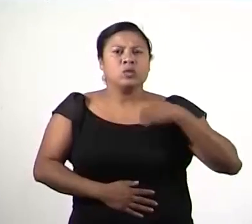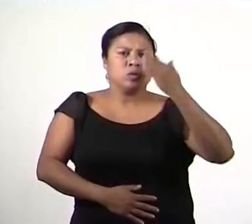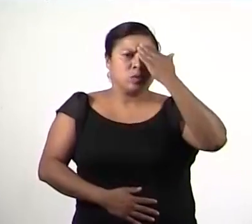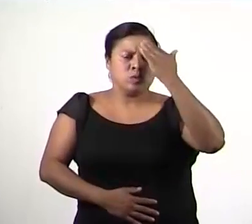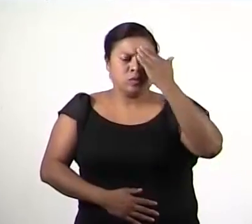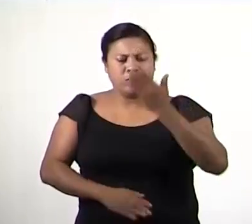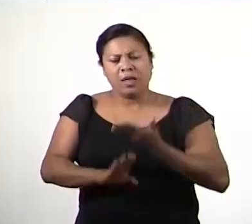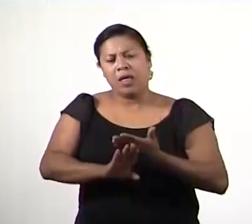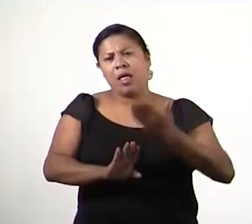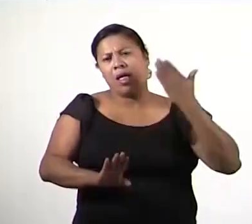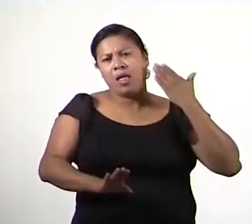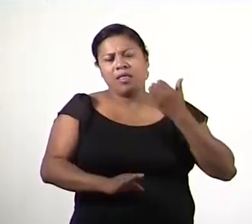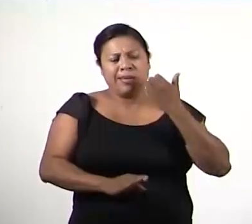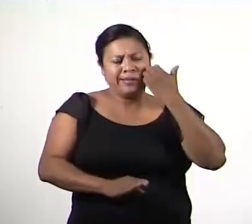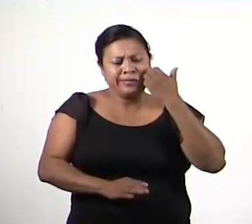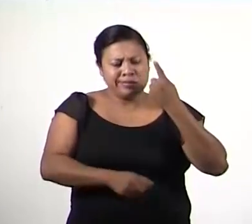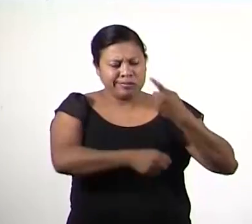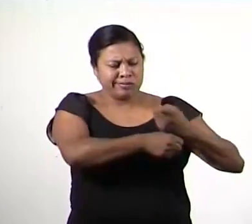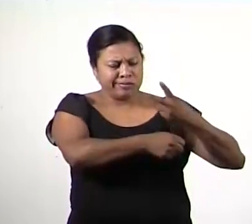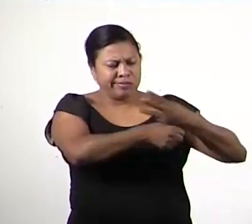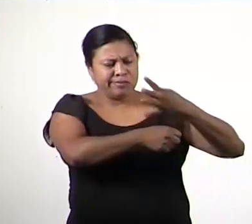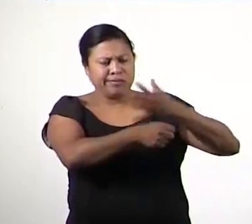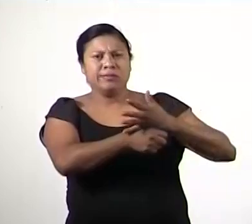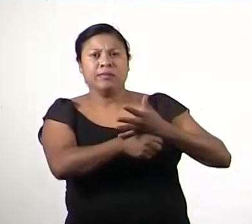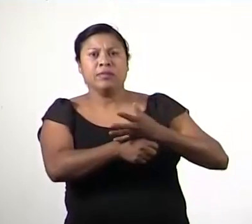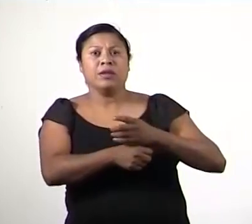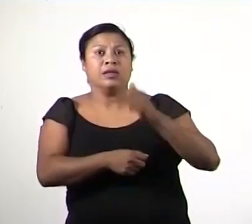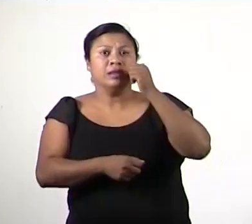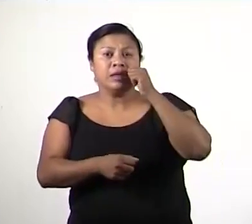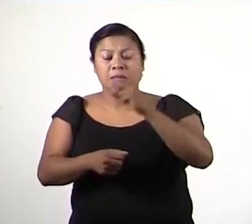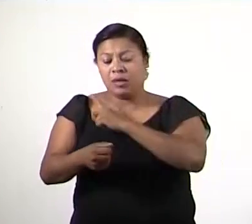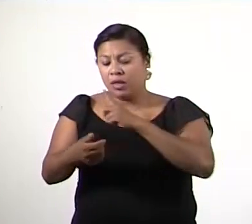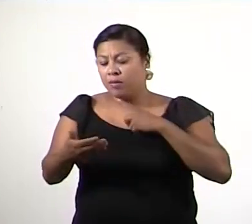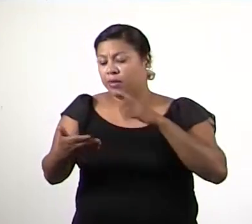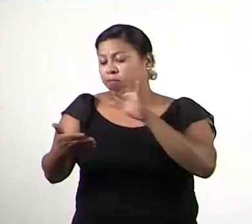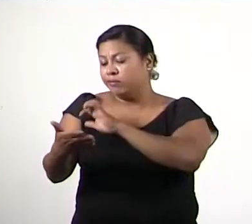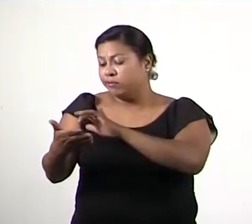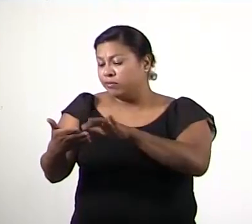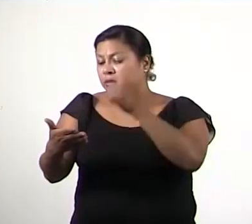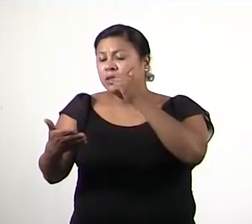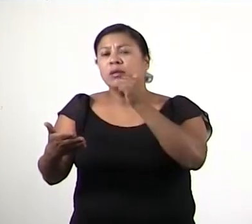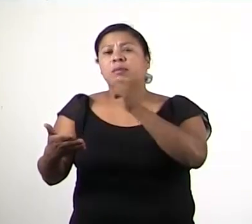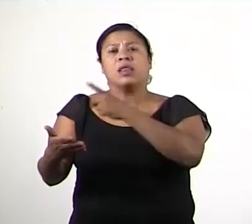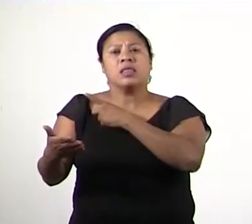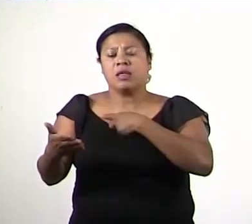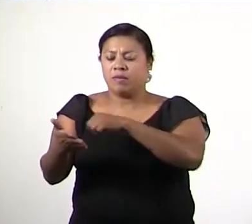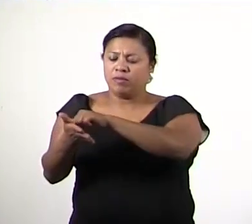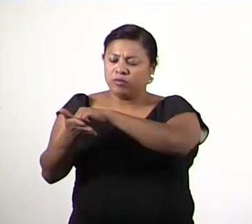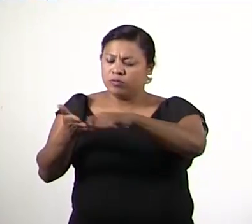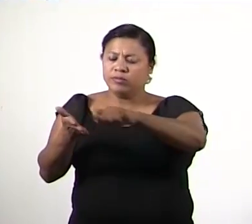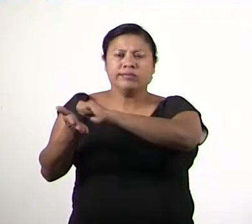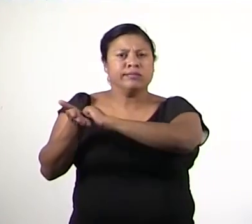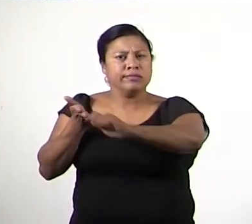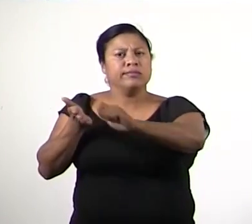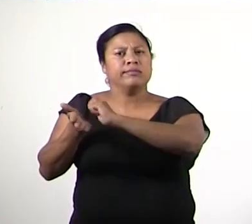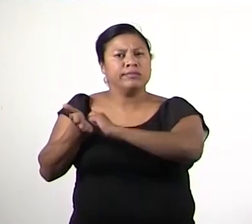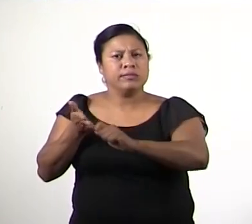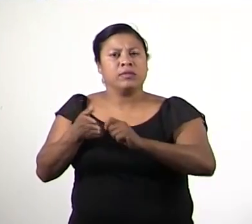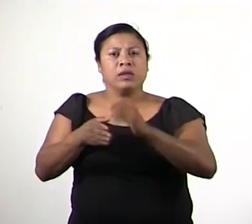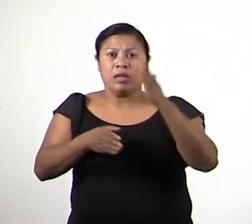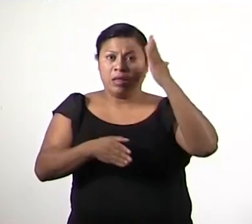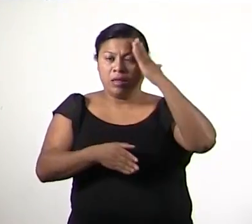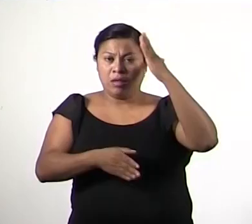ciclos anteriores en la primaria, que todo texto tenemos que subrayar siempre las ideas